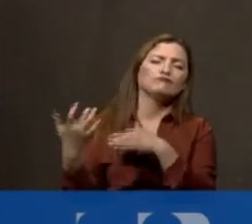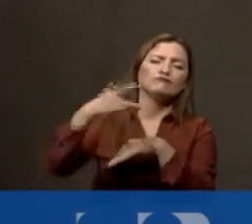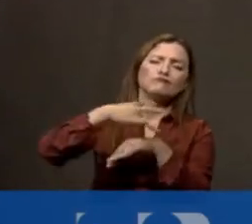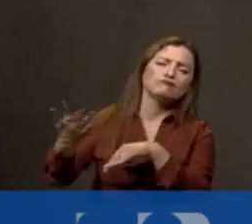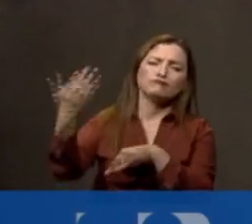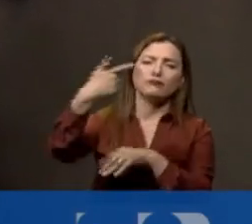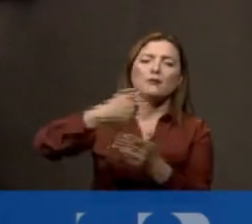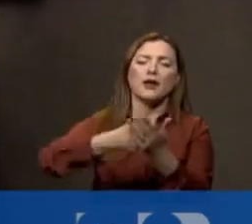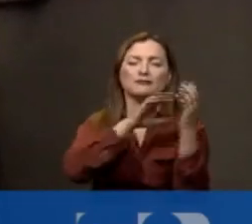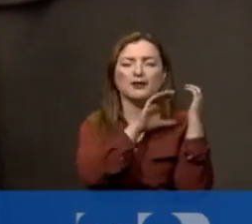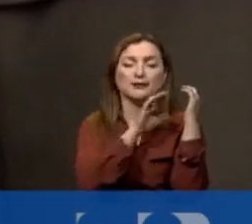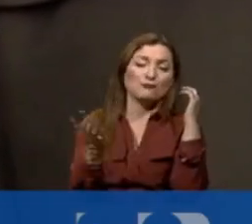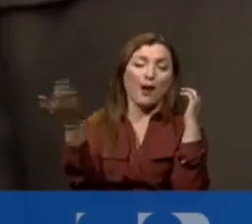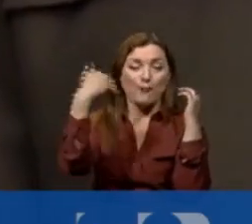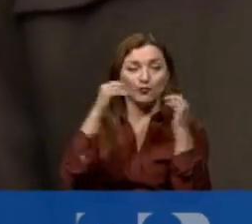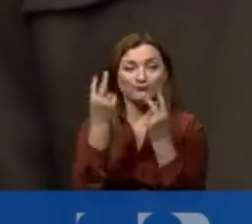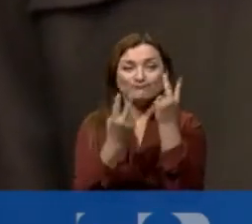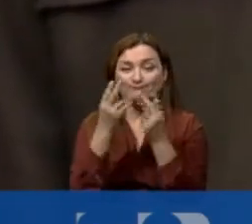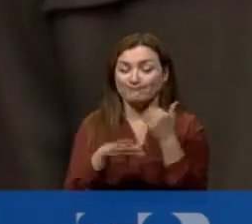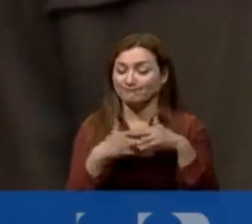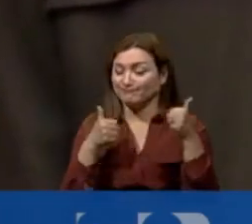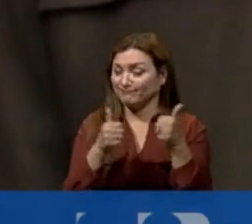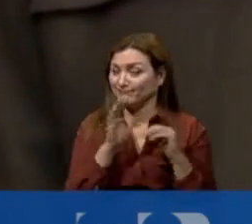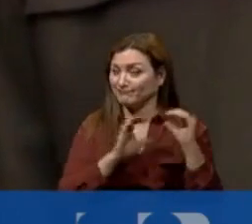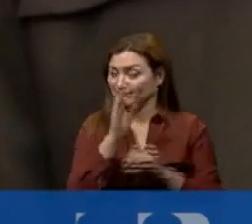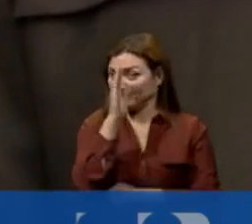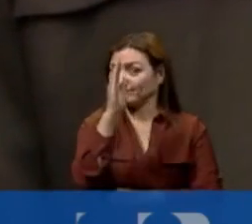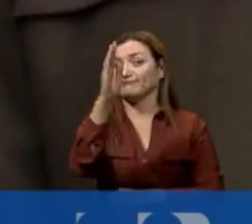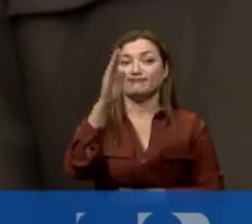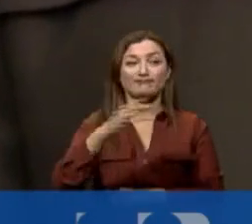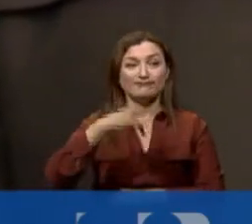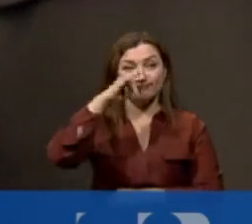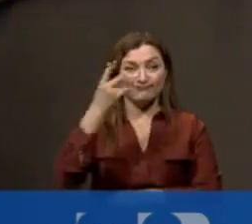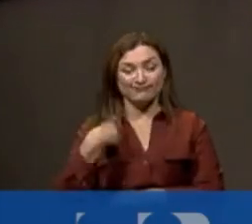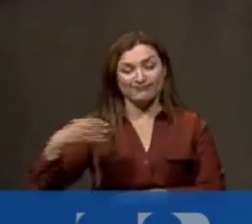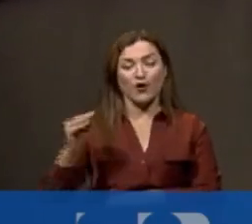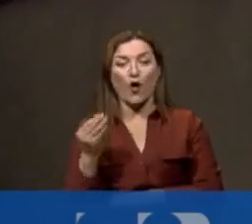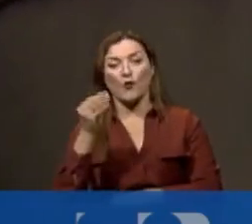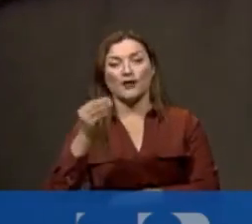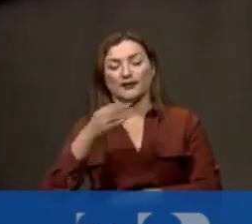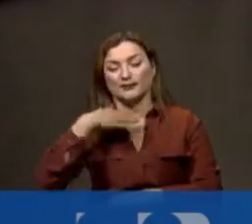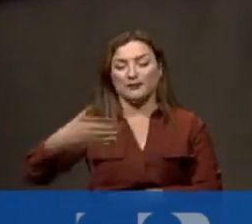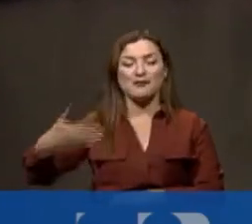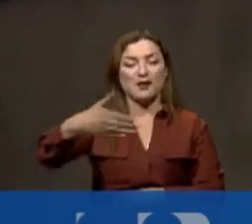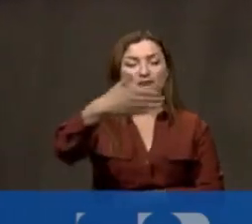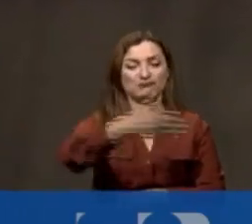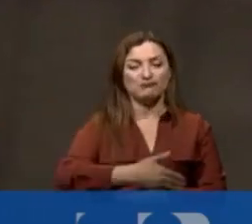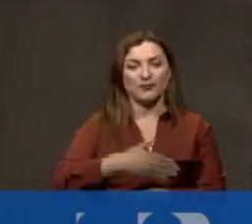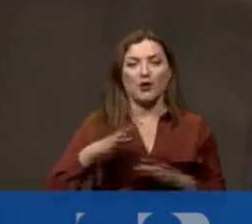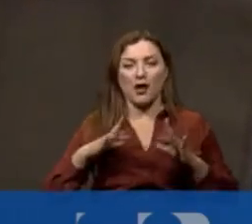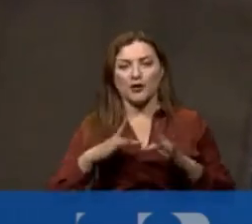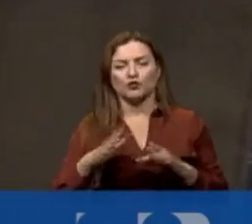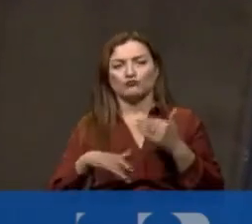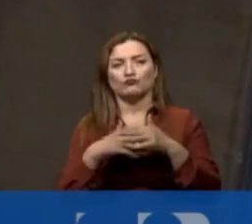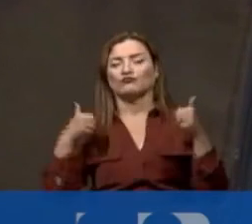San Francisco y que se porten bien a mis amiguitos más pequeñitos en estas vacaciones. De igual forma, no se separen de sus papitos, que coman